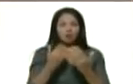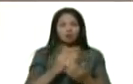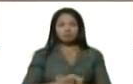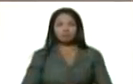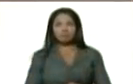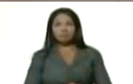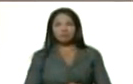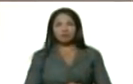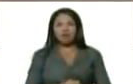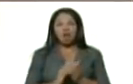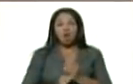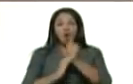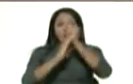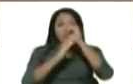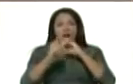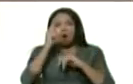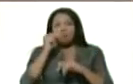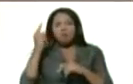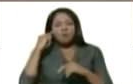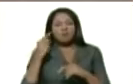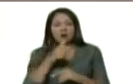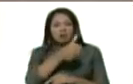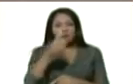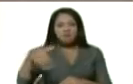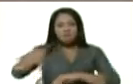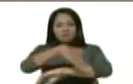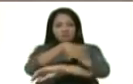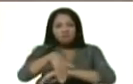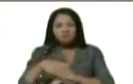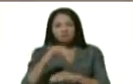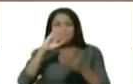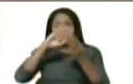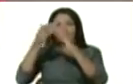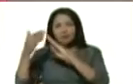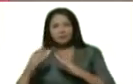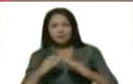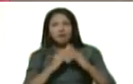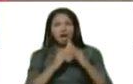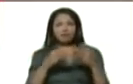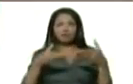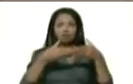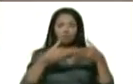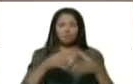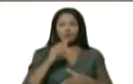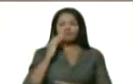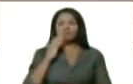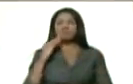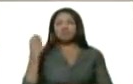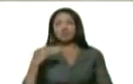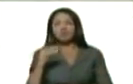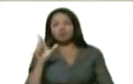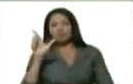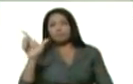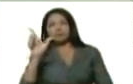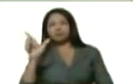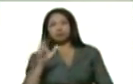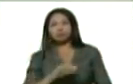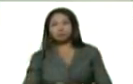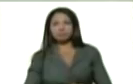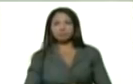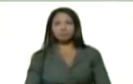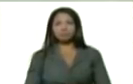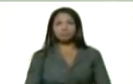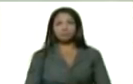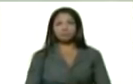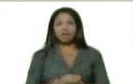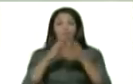a los líderes y lideresas de calle, de comunidad y de VC, del Partido Socialista Unido de Venezuela,